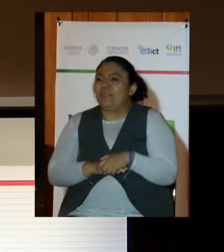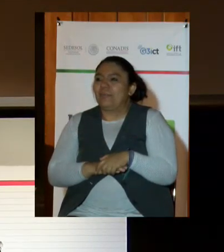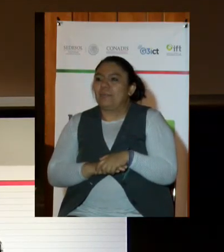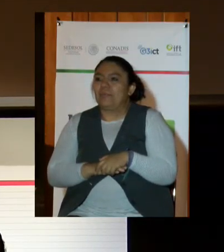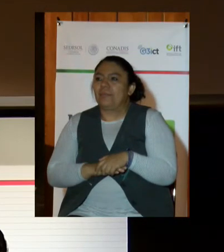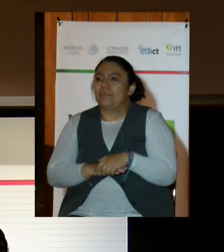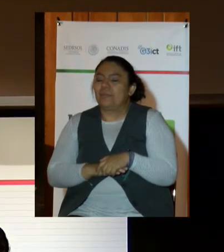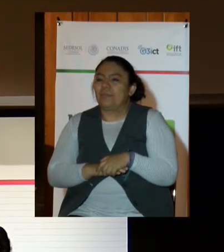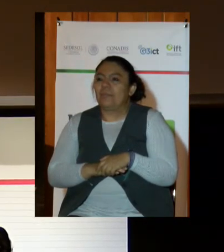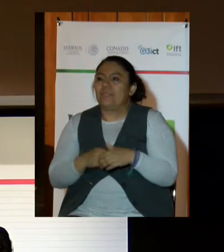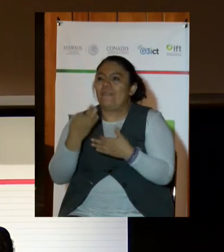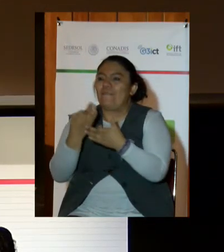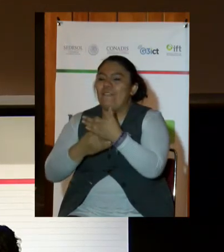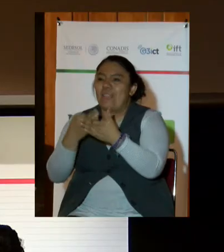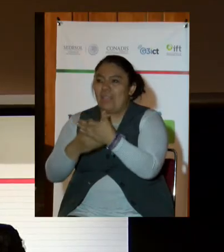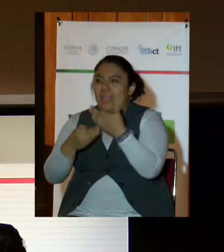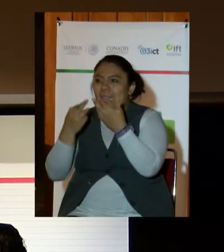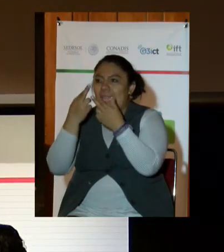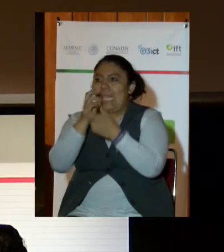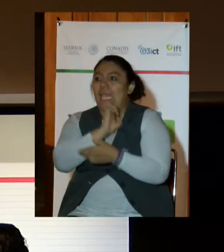Ernesto Escobedo.